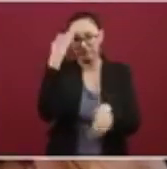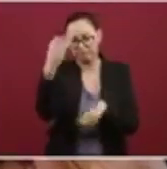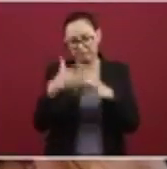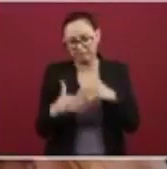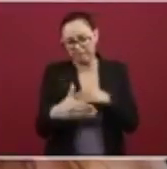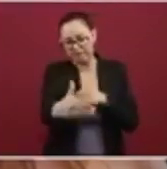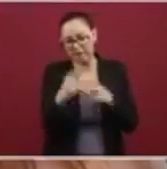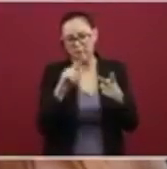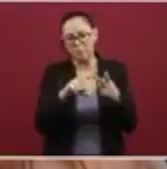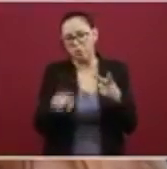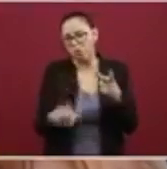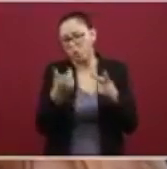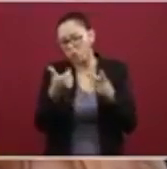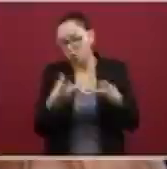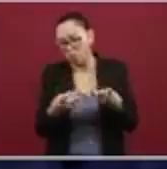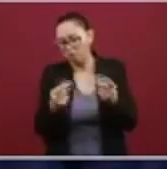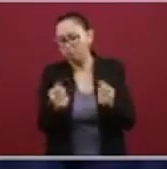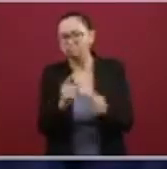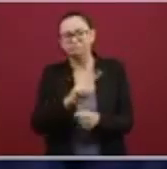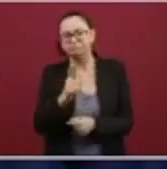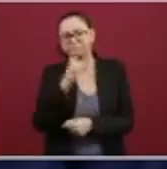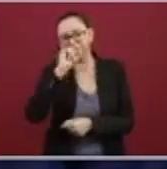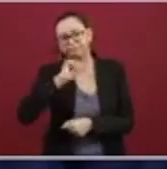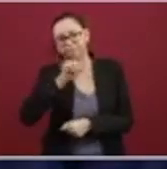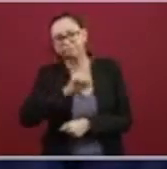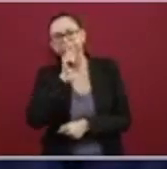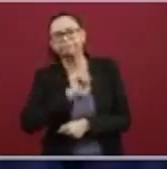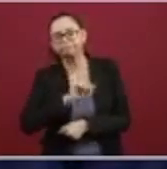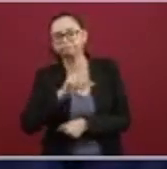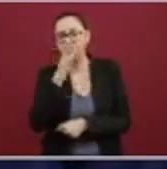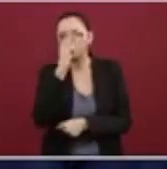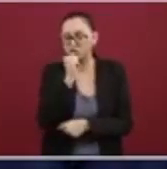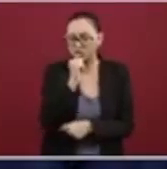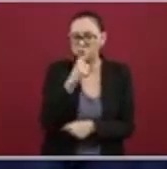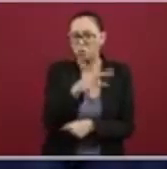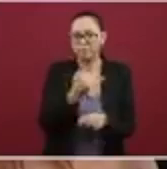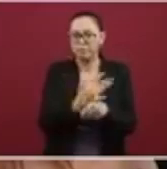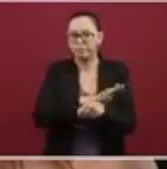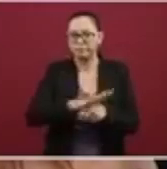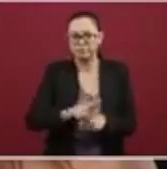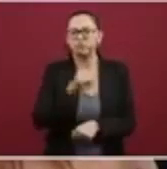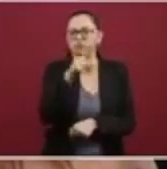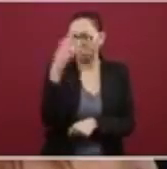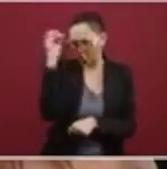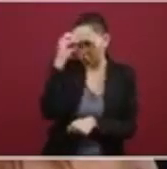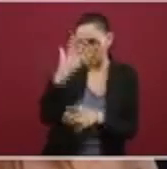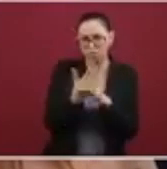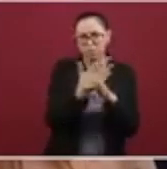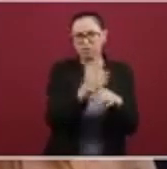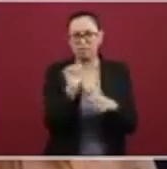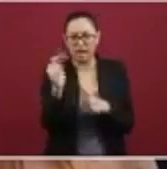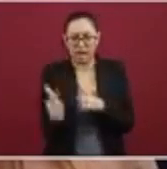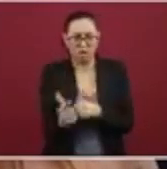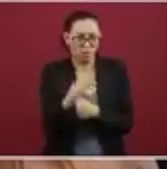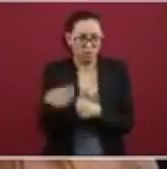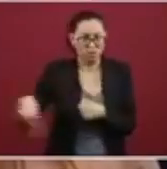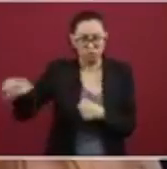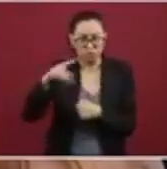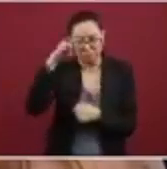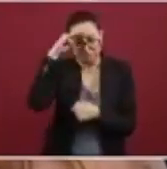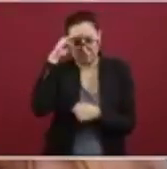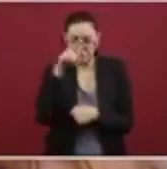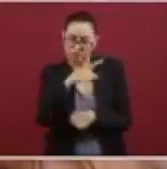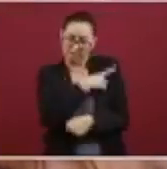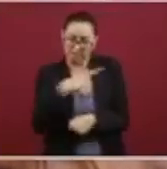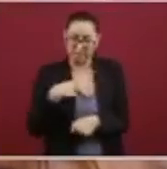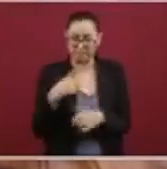Dos Bocas, pues son inviables. Si tiene alguna opinión acerca de estas posiciones que le piden reconsiderar. Y otra